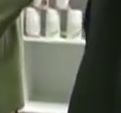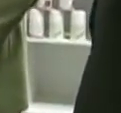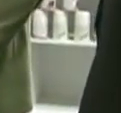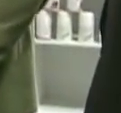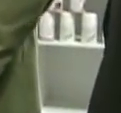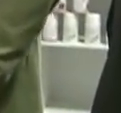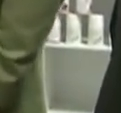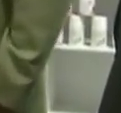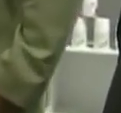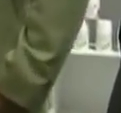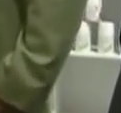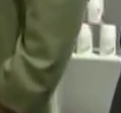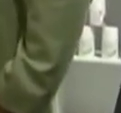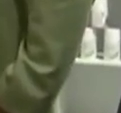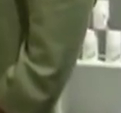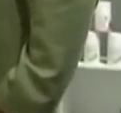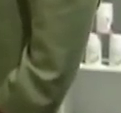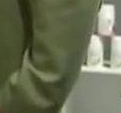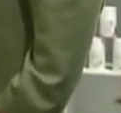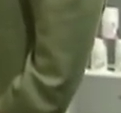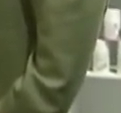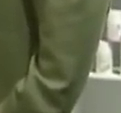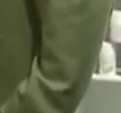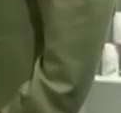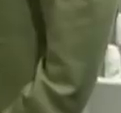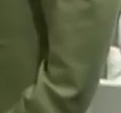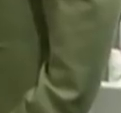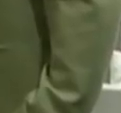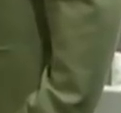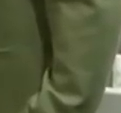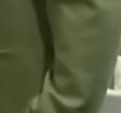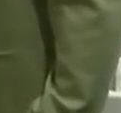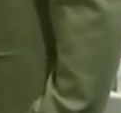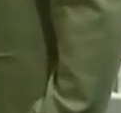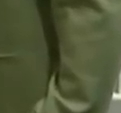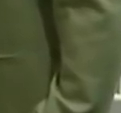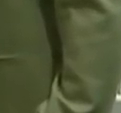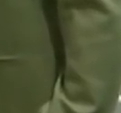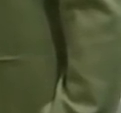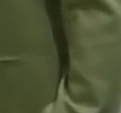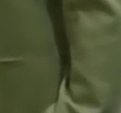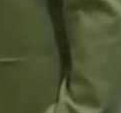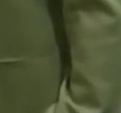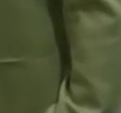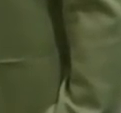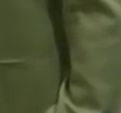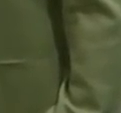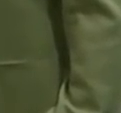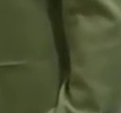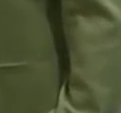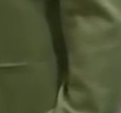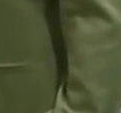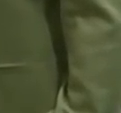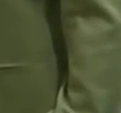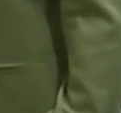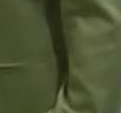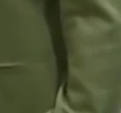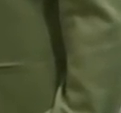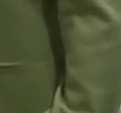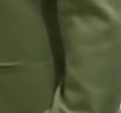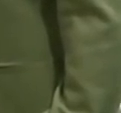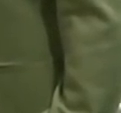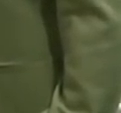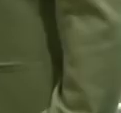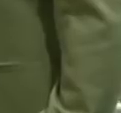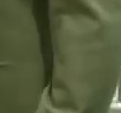líquidas, compuestos corrosivos. Esto lo pueden usar los vehículos para que no se corroen las piezas. Correcto,